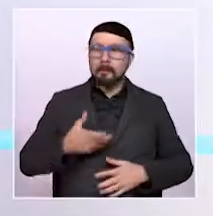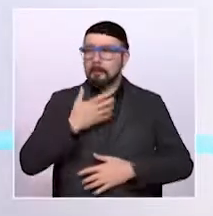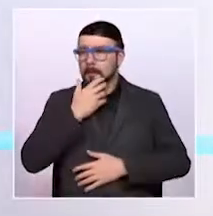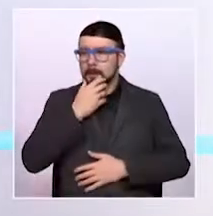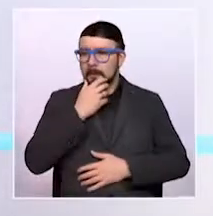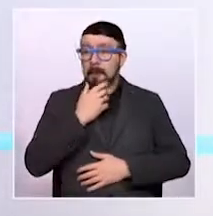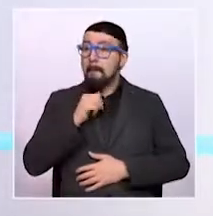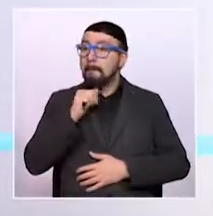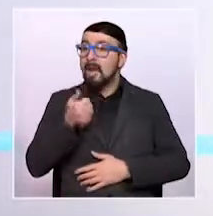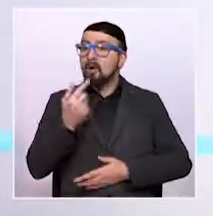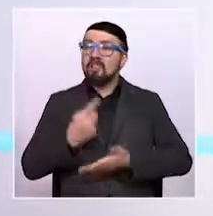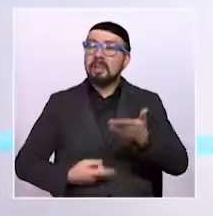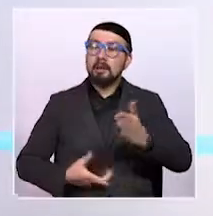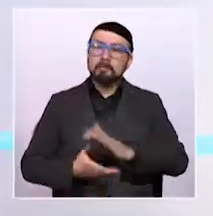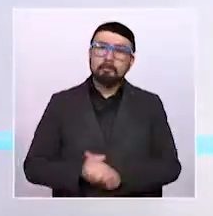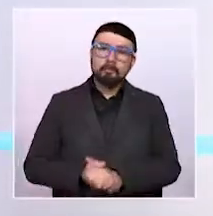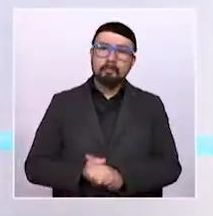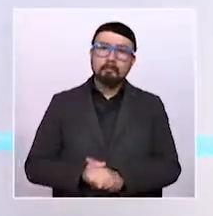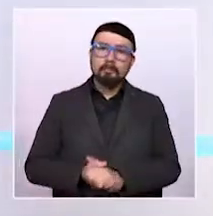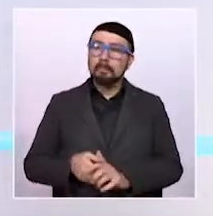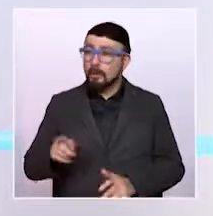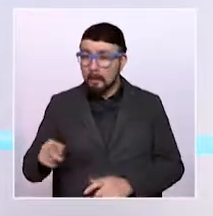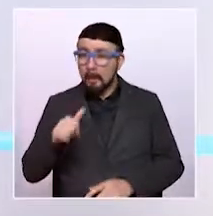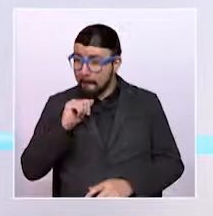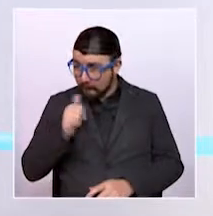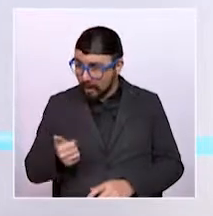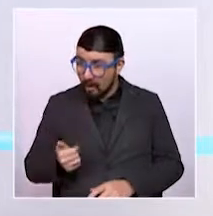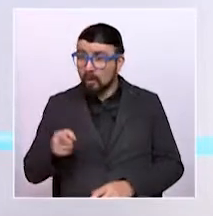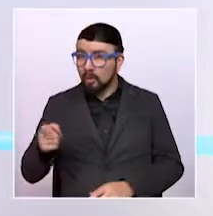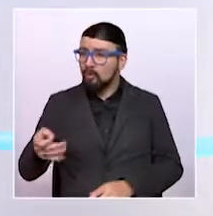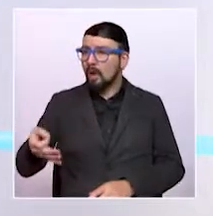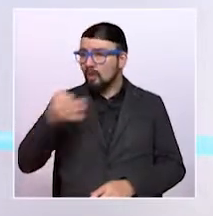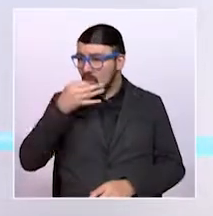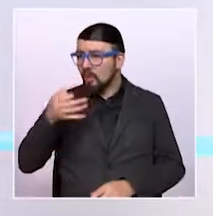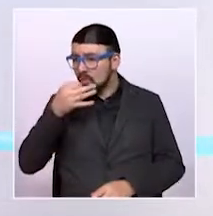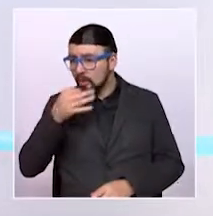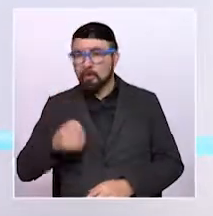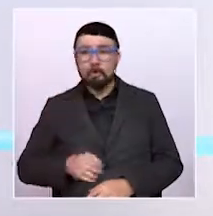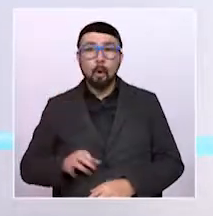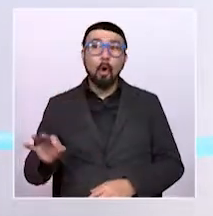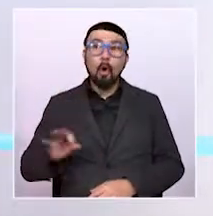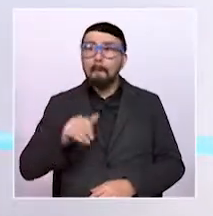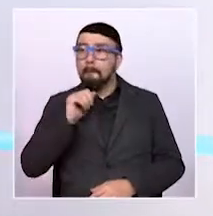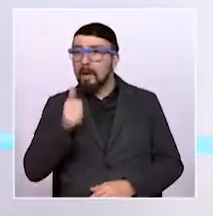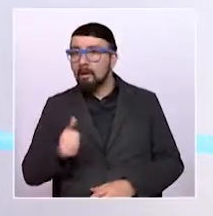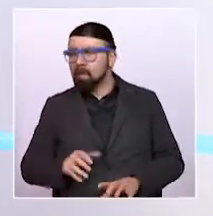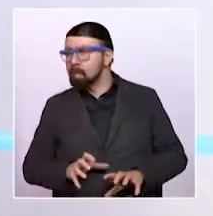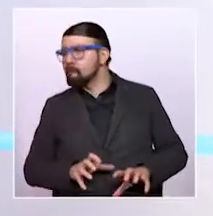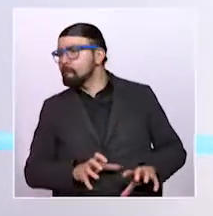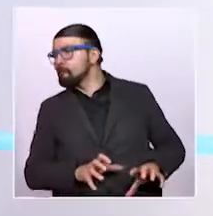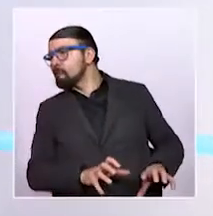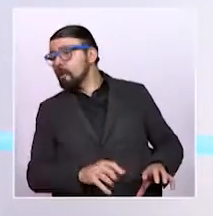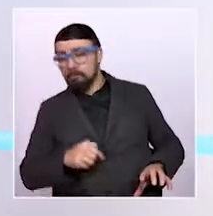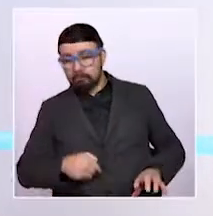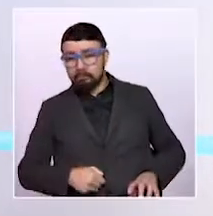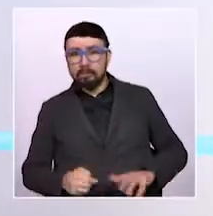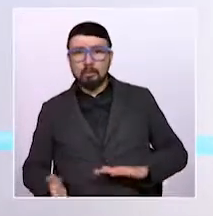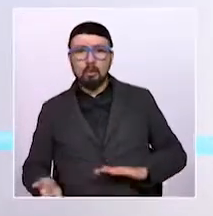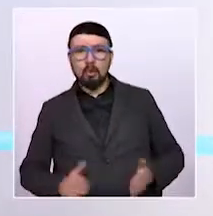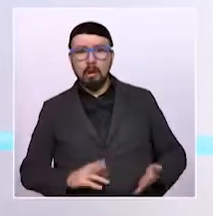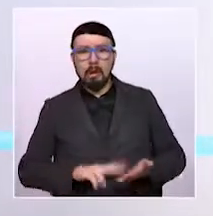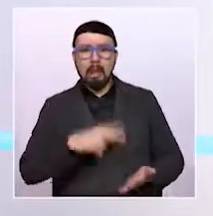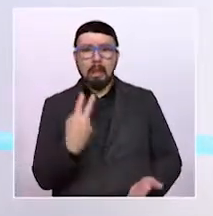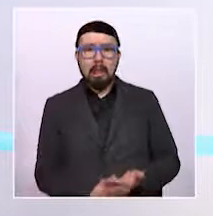peor es peor que usted esté recibiendo su medicamento que le dé una convulsión mientras están embarazo y pierda su bebé por culpa de una